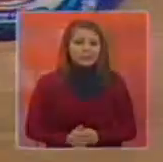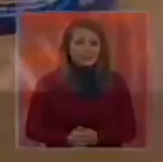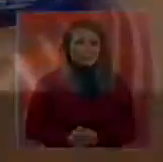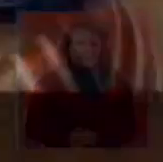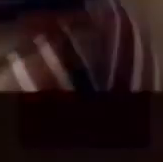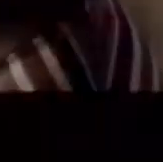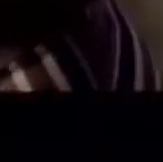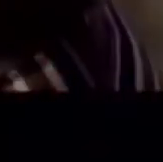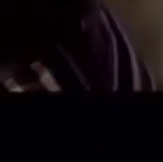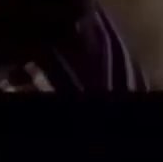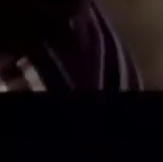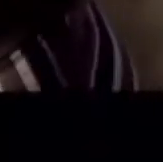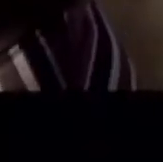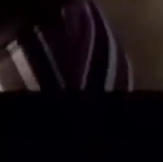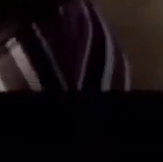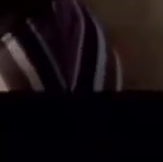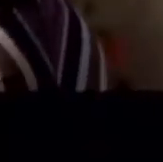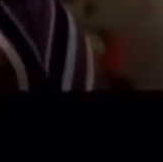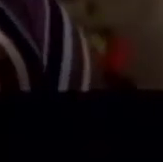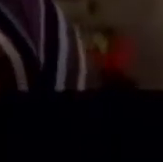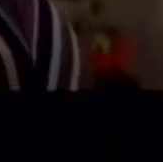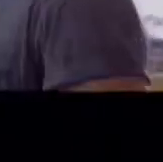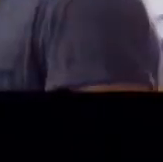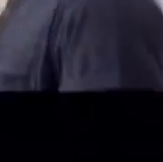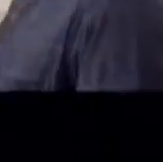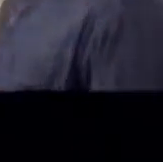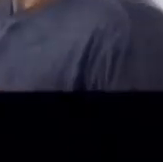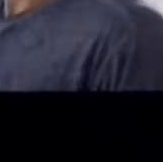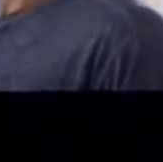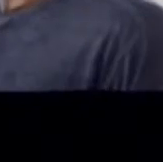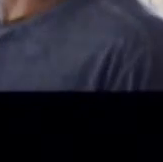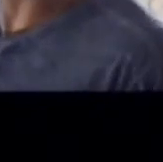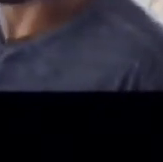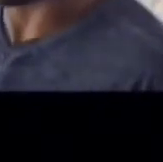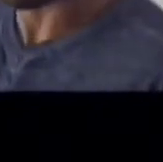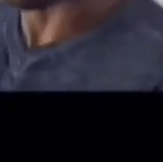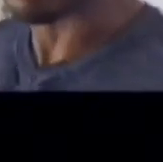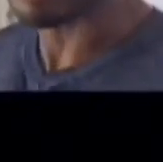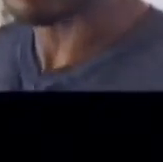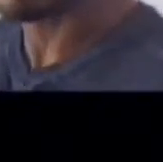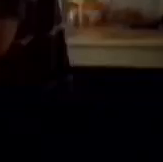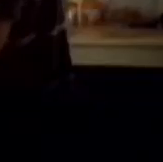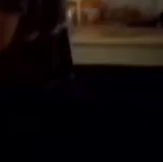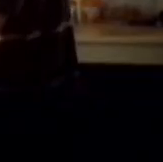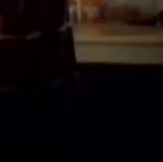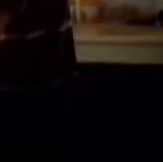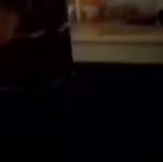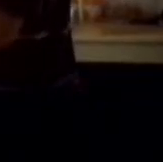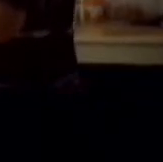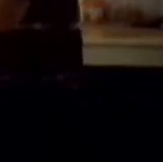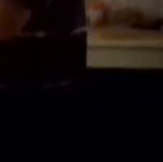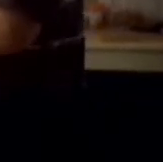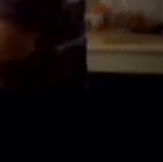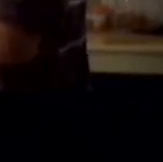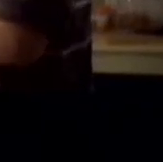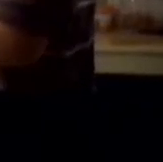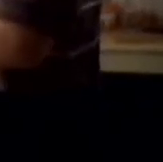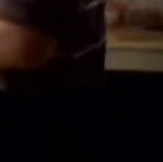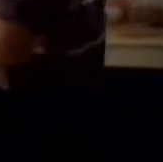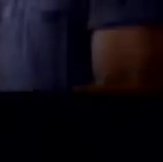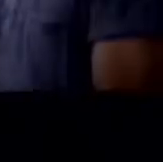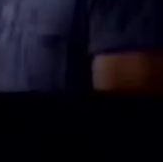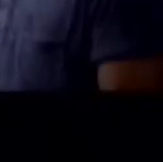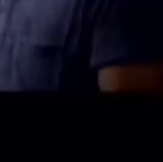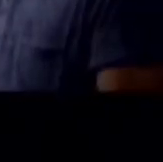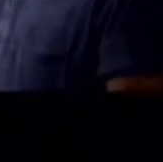lavavajilla. Disuelve la grasa. Enjuague facilito, que es súper importante en enjuague fácil. Tiene glicerina, que es perfecta para